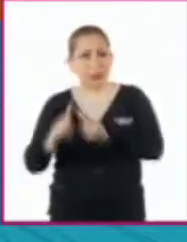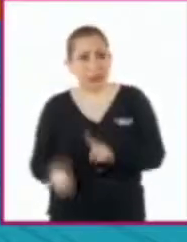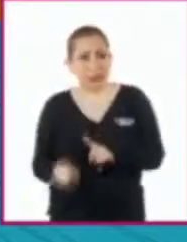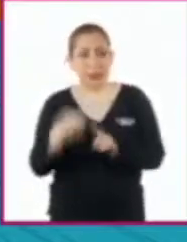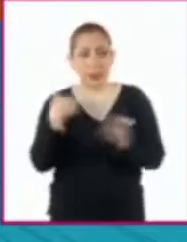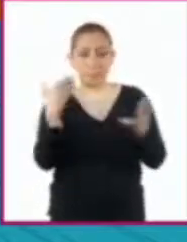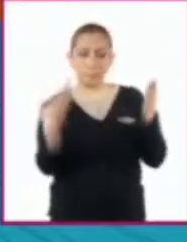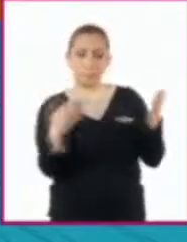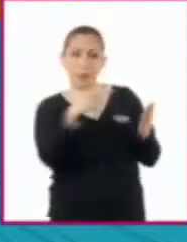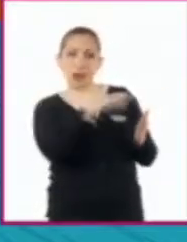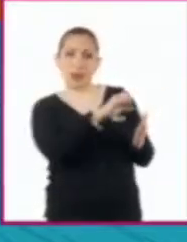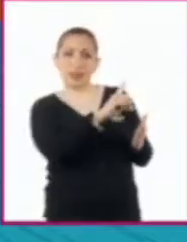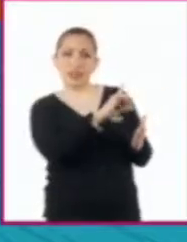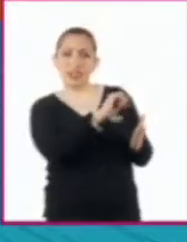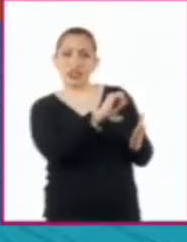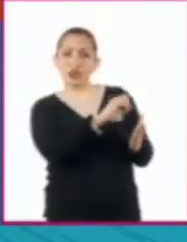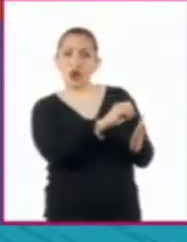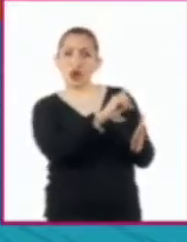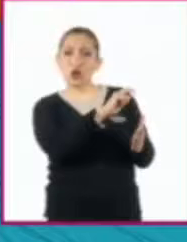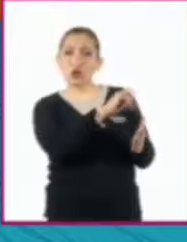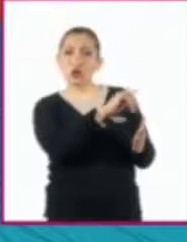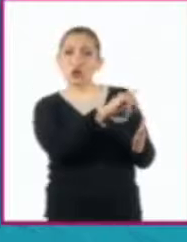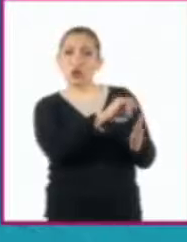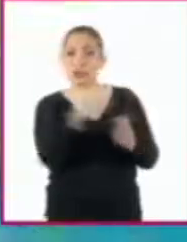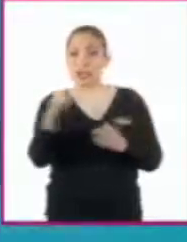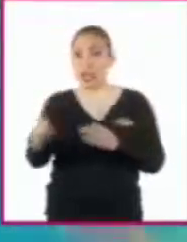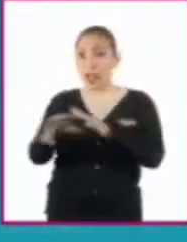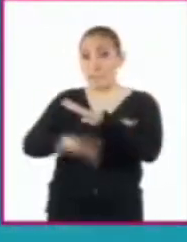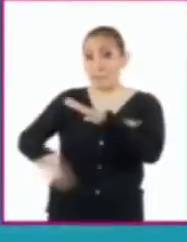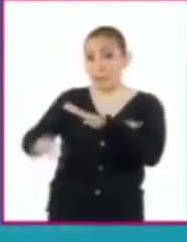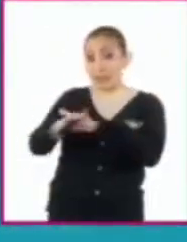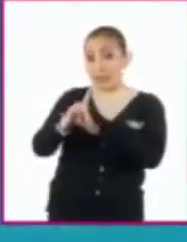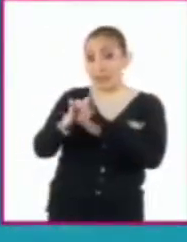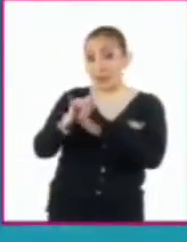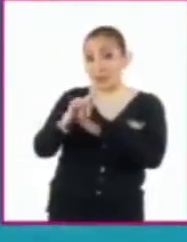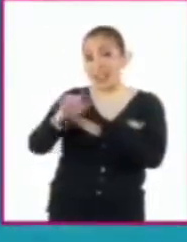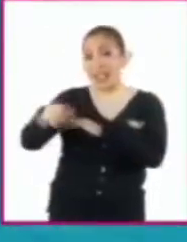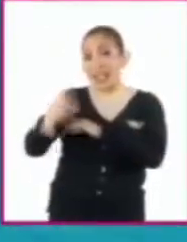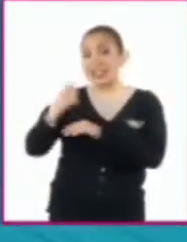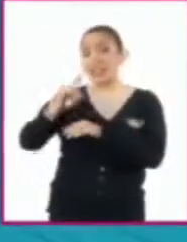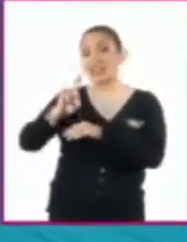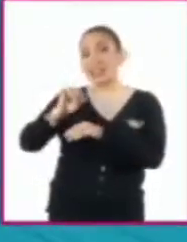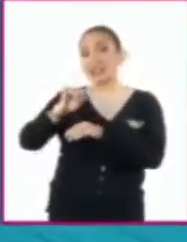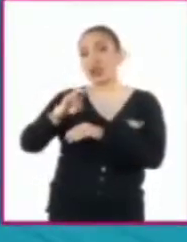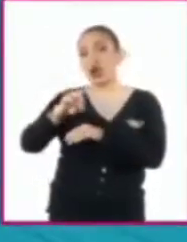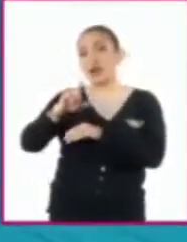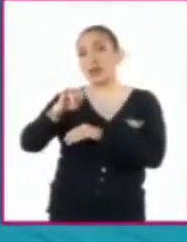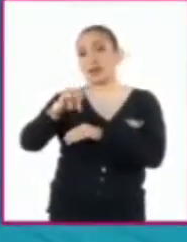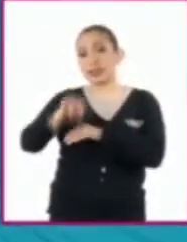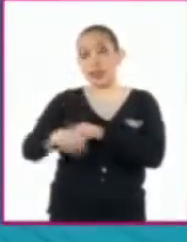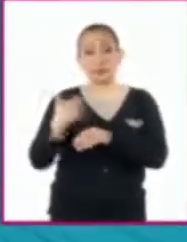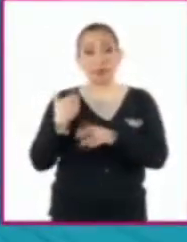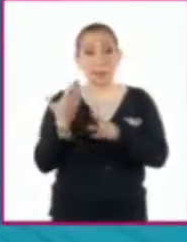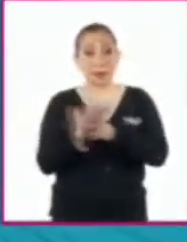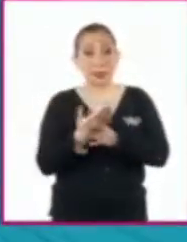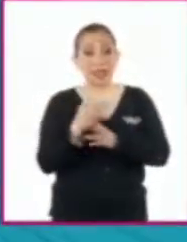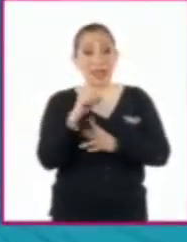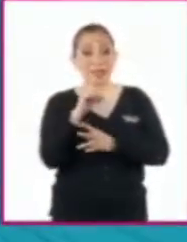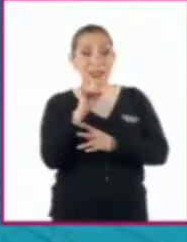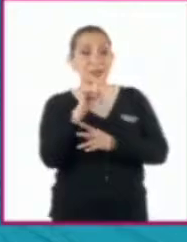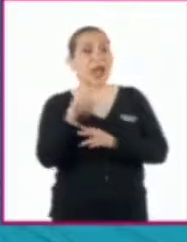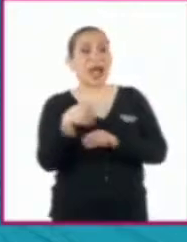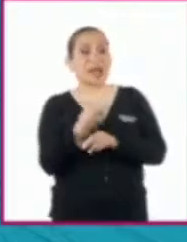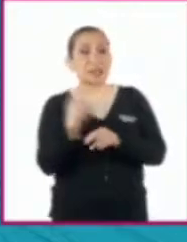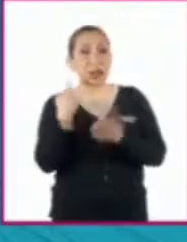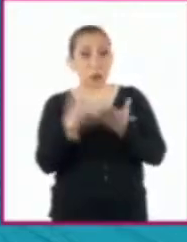En comparación a las disoluciones, la fase dispersante equivale al disolvente. En cambio, la fase dispersa es